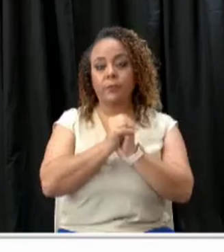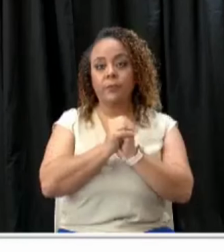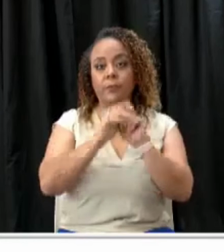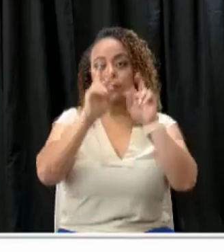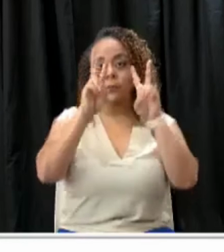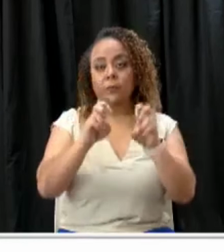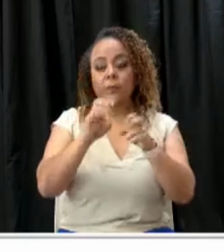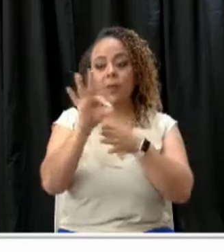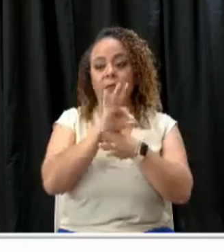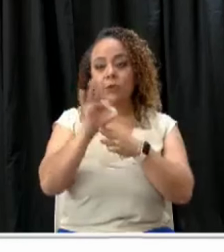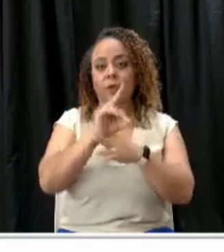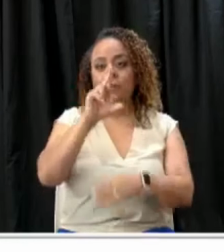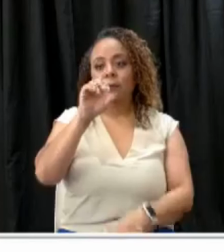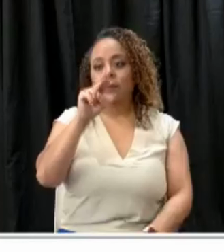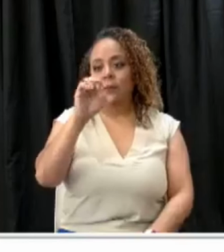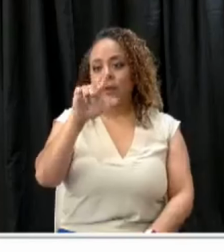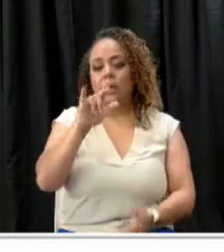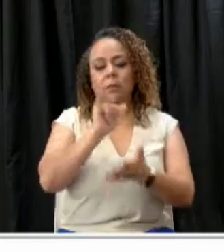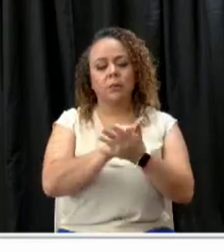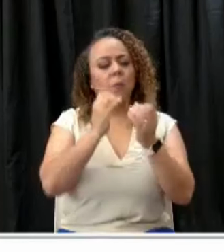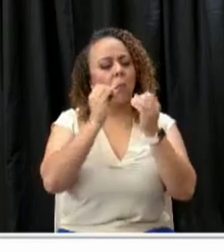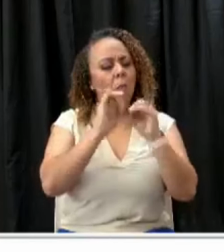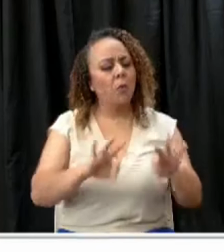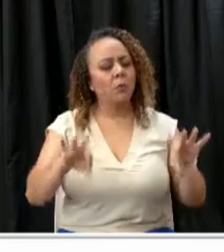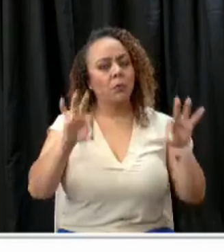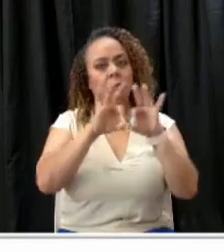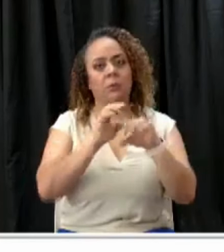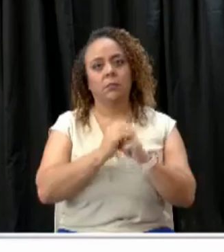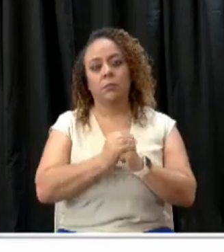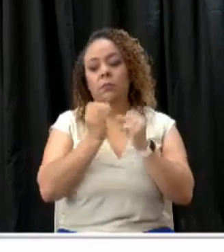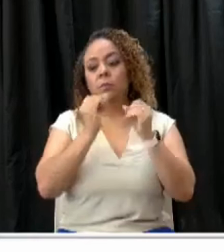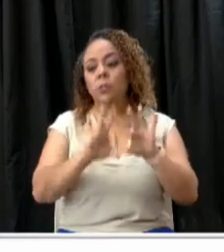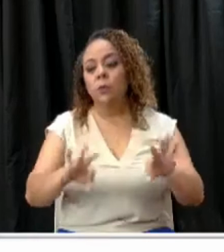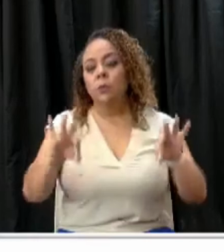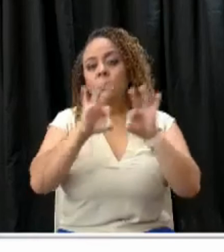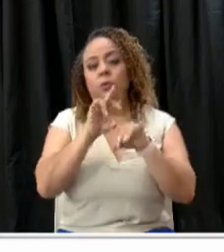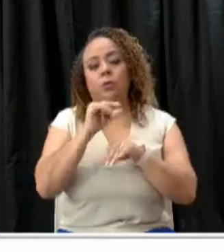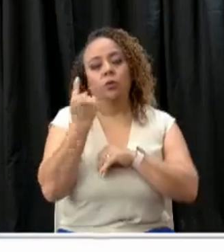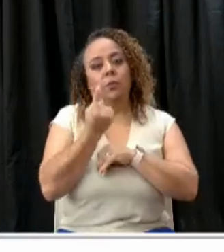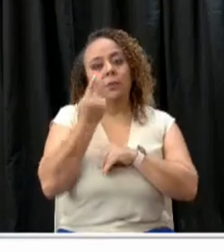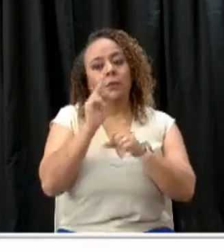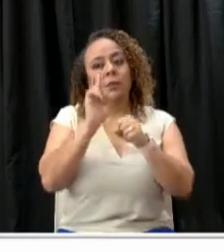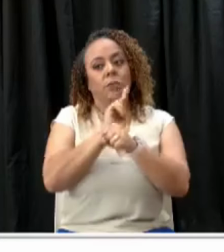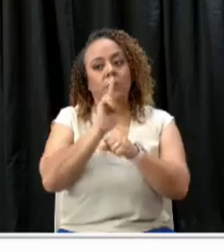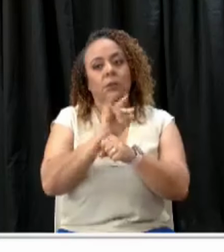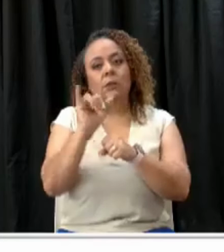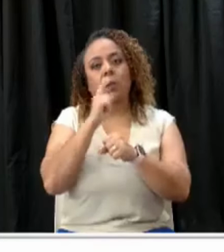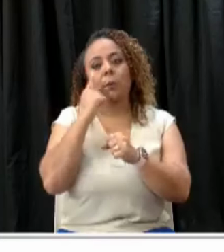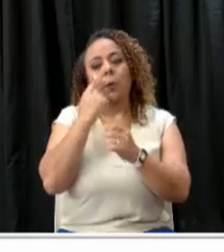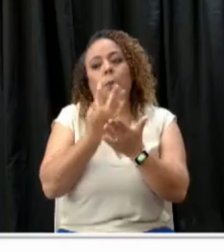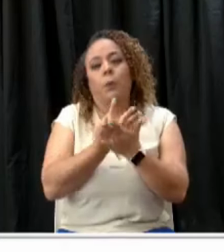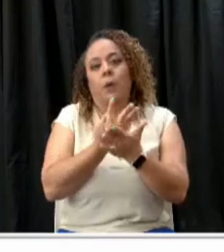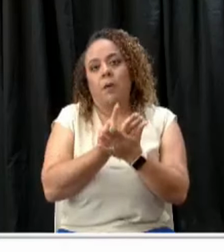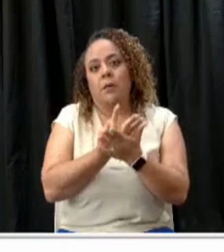renal evidentemente es muy importante. Aquí es importante no solo que sean utilizadas como pruebas